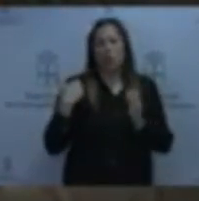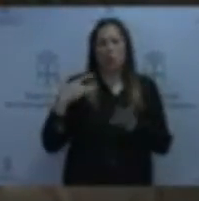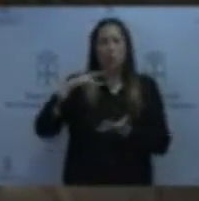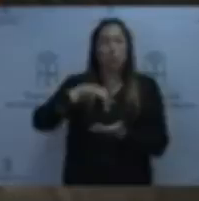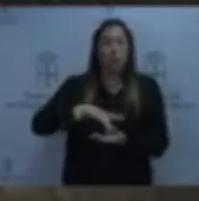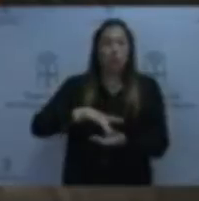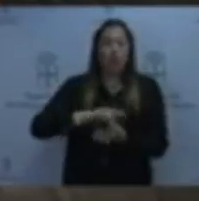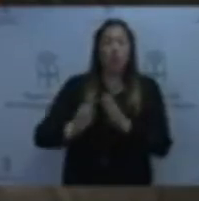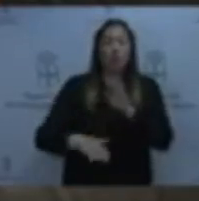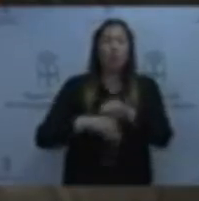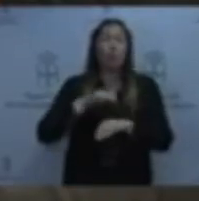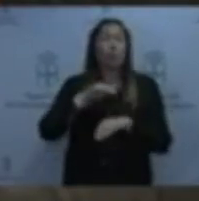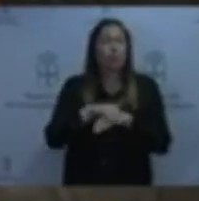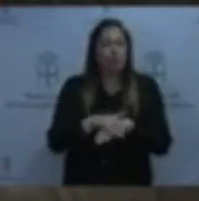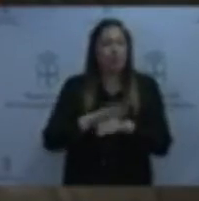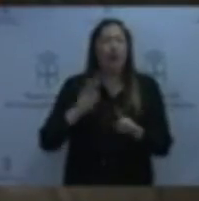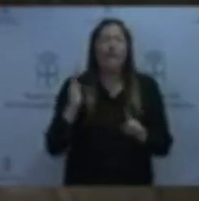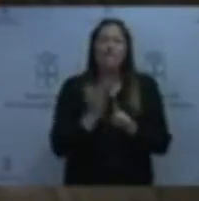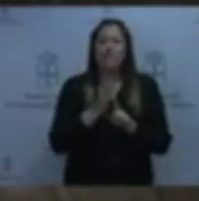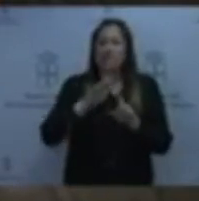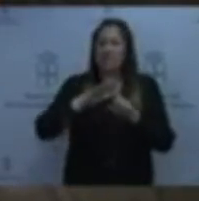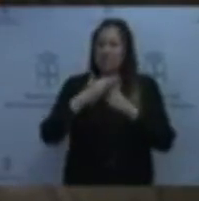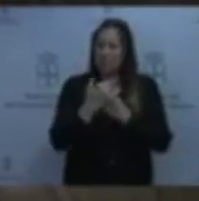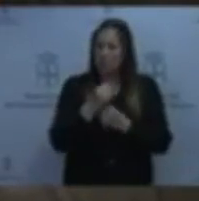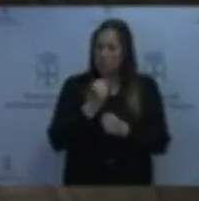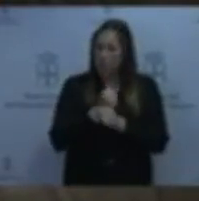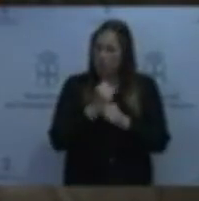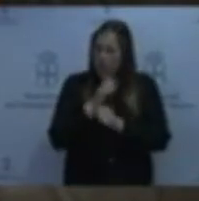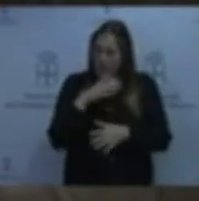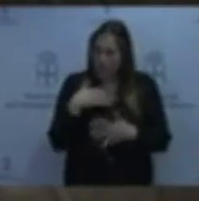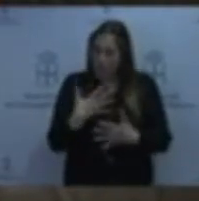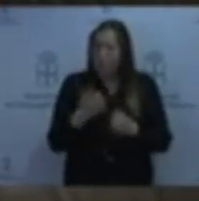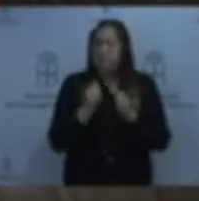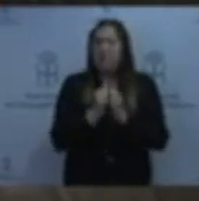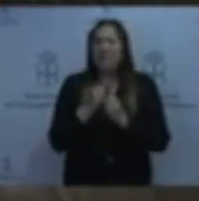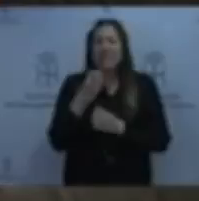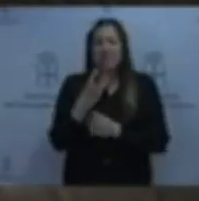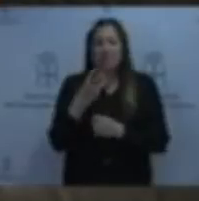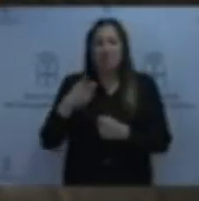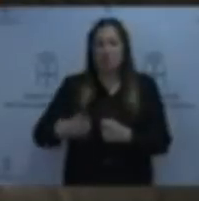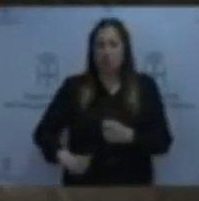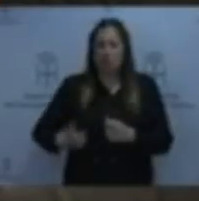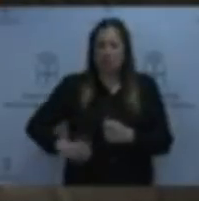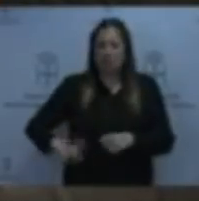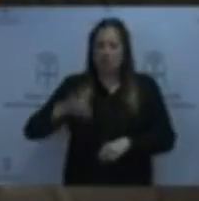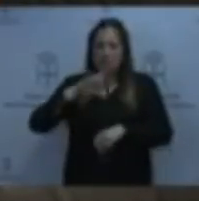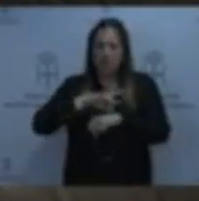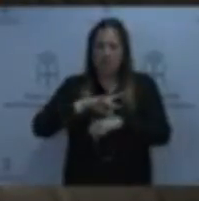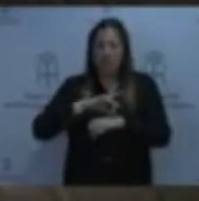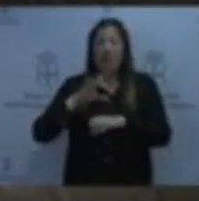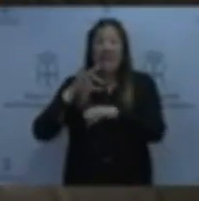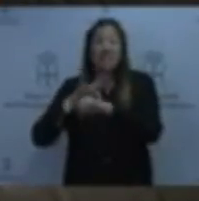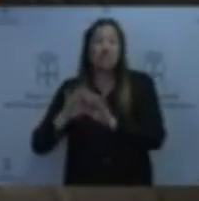cumplimiento afecta a la situación laboral actual de 23 profesionales médicos especialistas en medicina